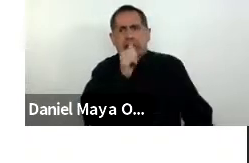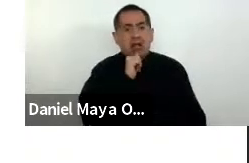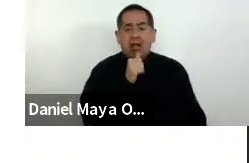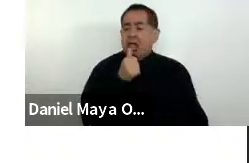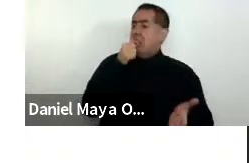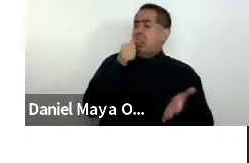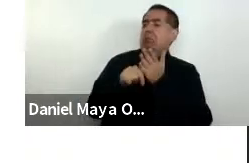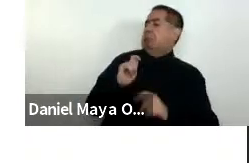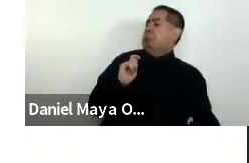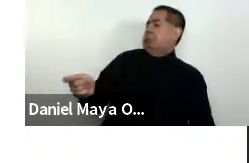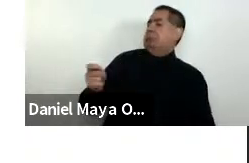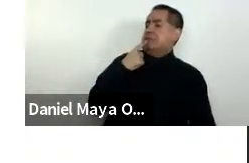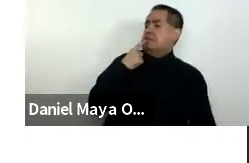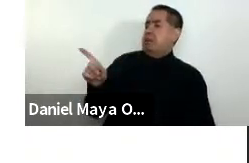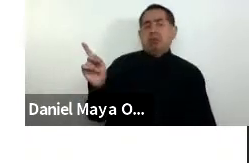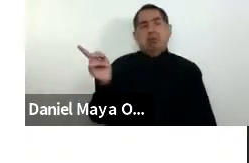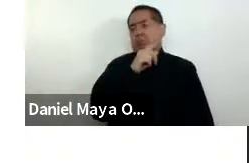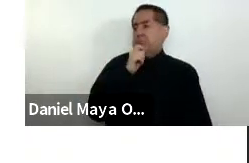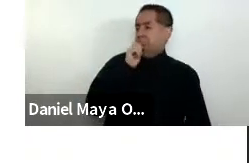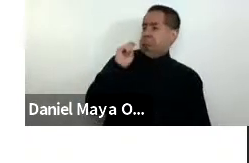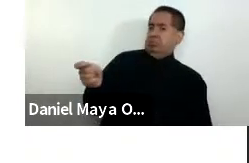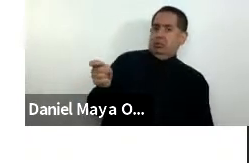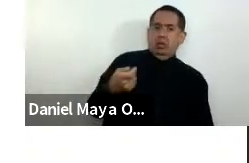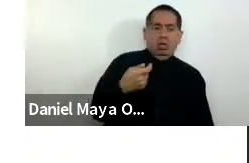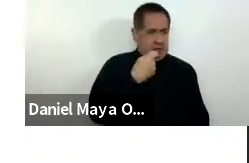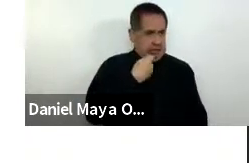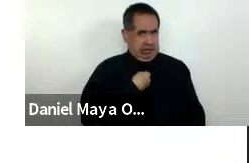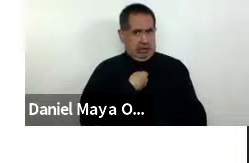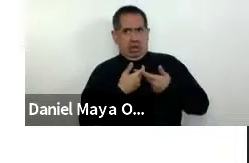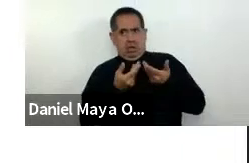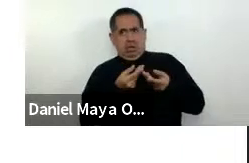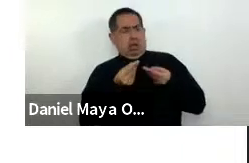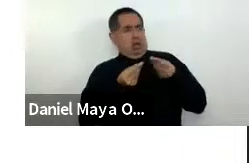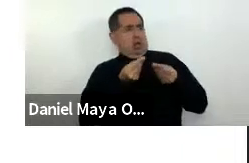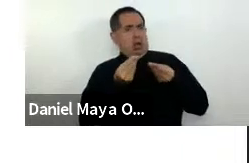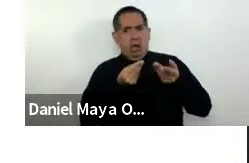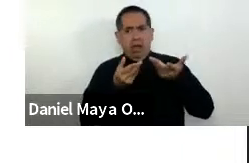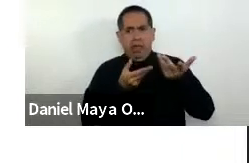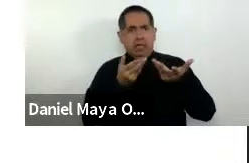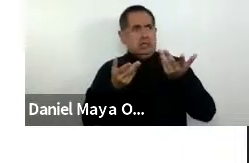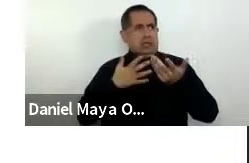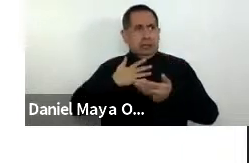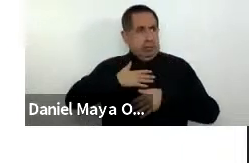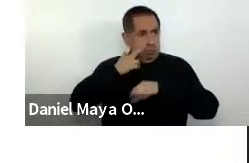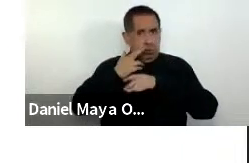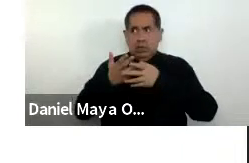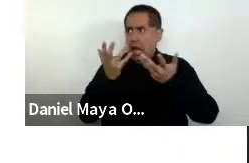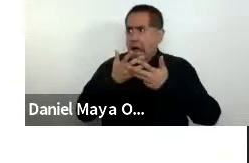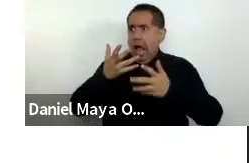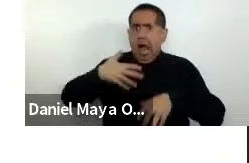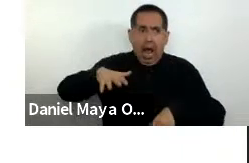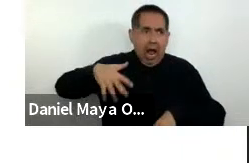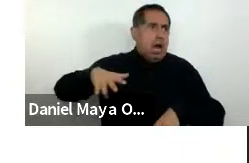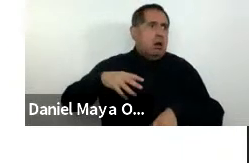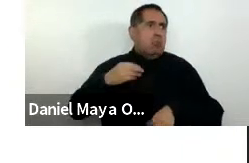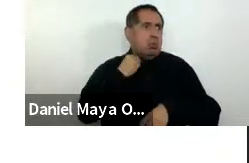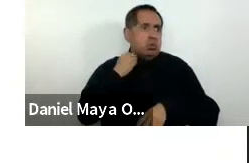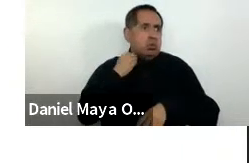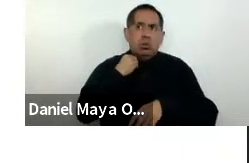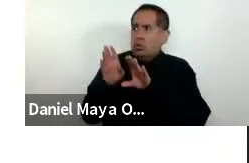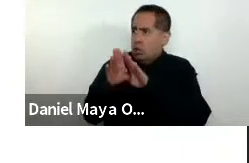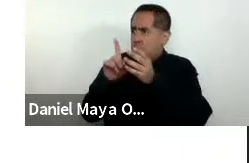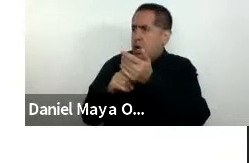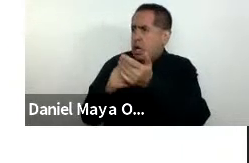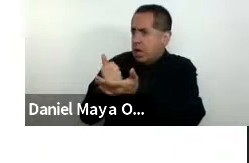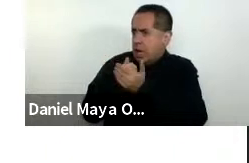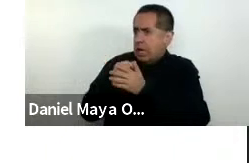la demanda y se le recarga a la persona toda su obligación de acudir con un asesor jurídico para que le